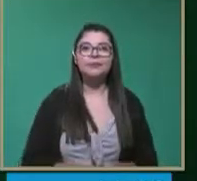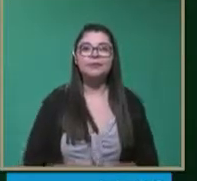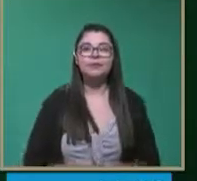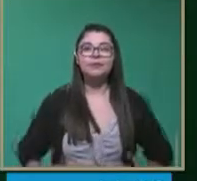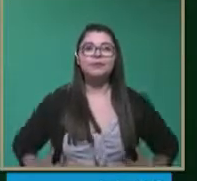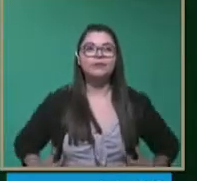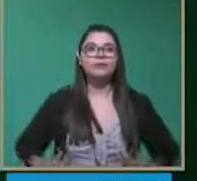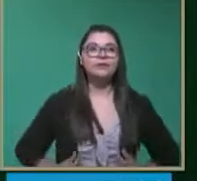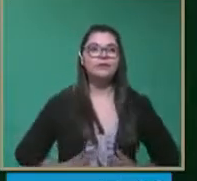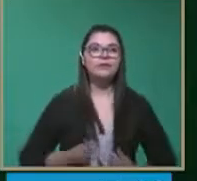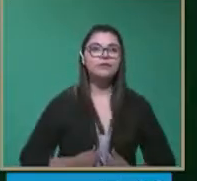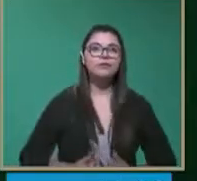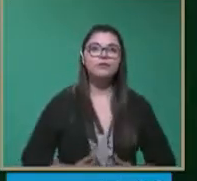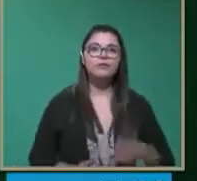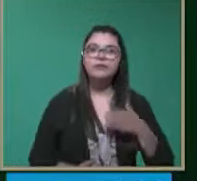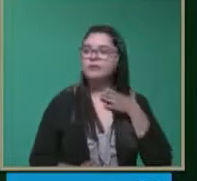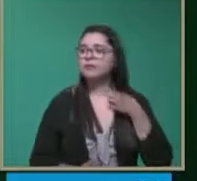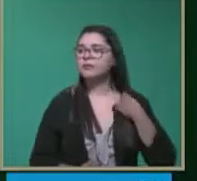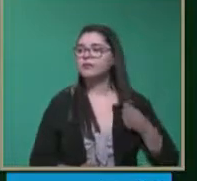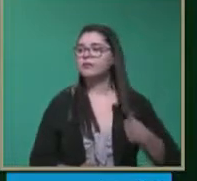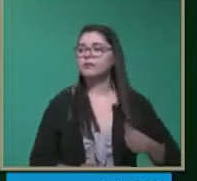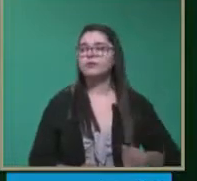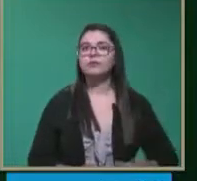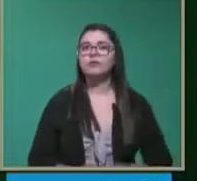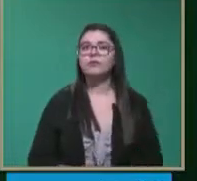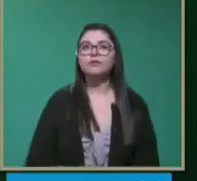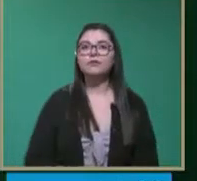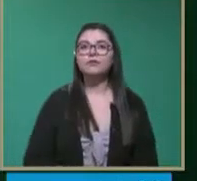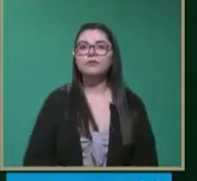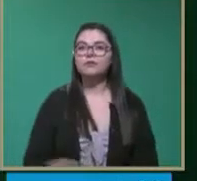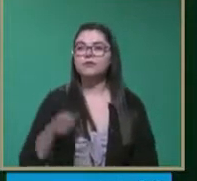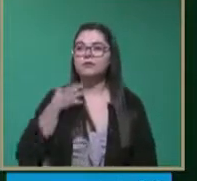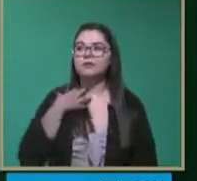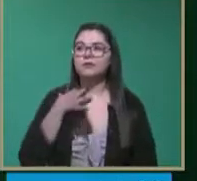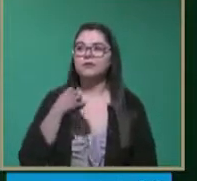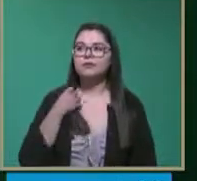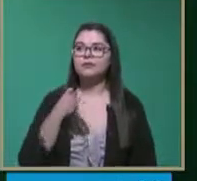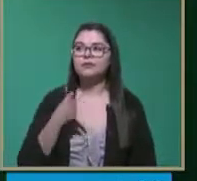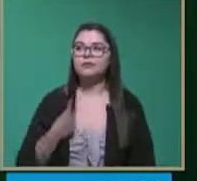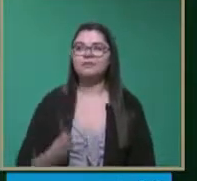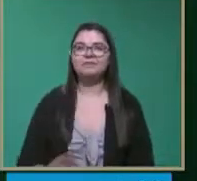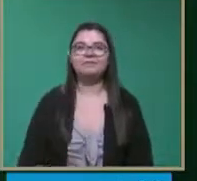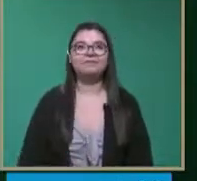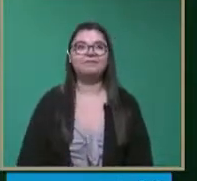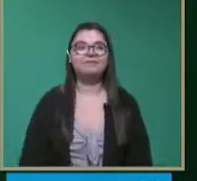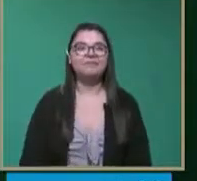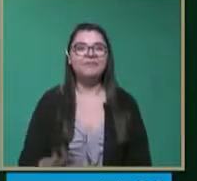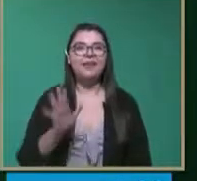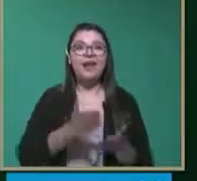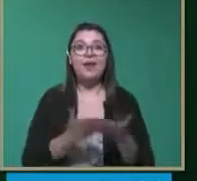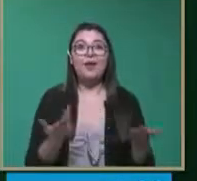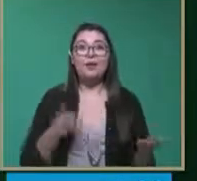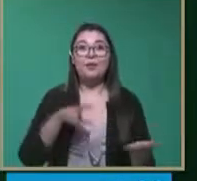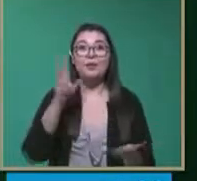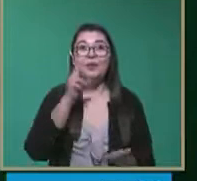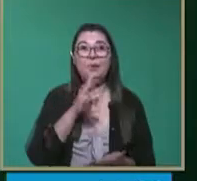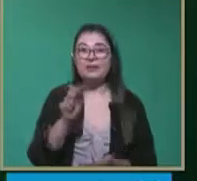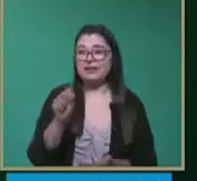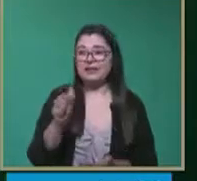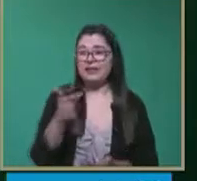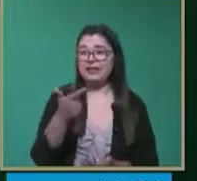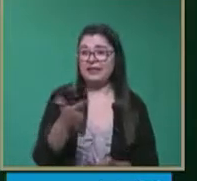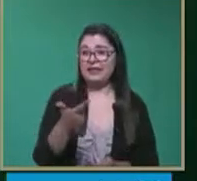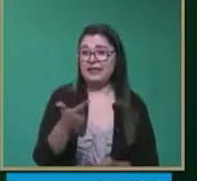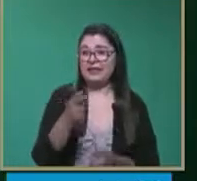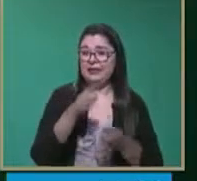resta, que es 67 menos 30. Ay, maestra, ya está muy complicado. ¿Por